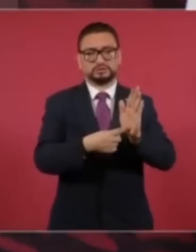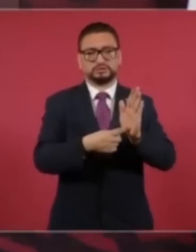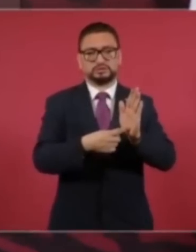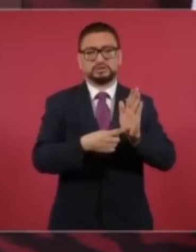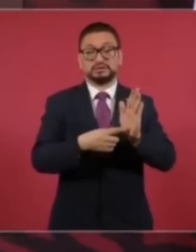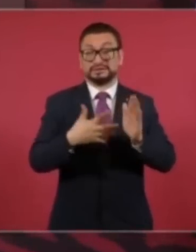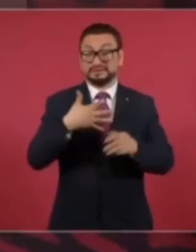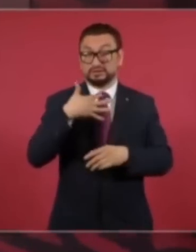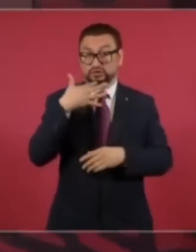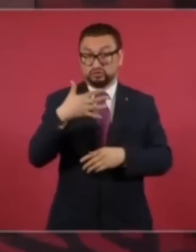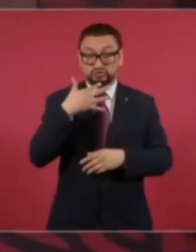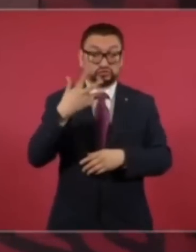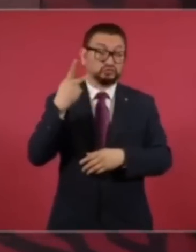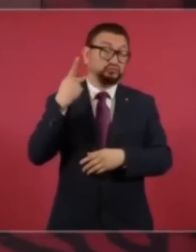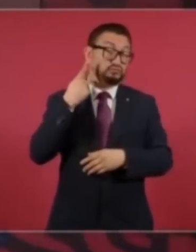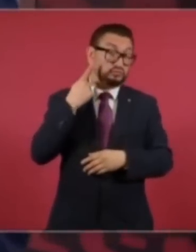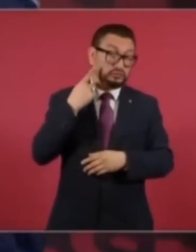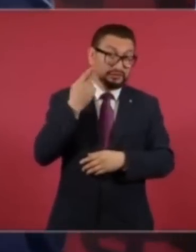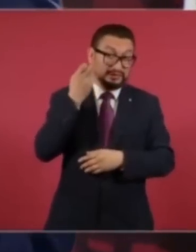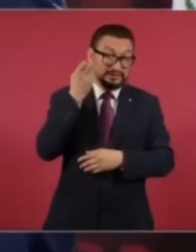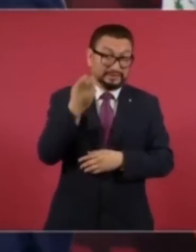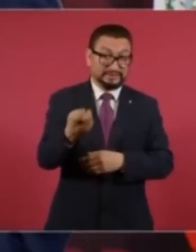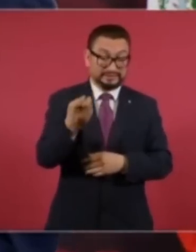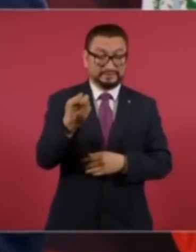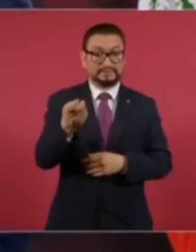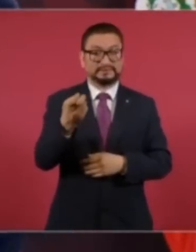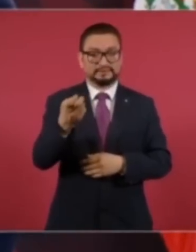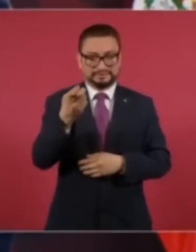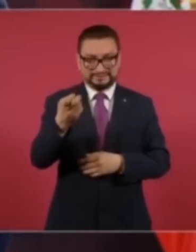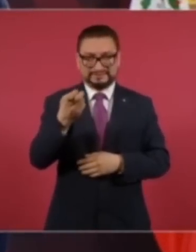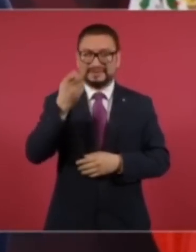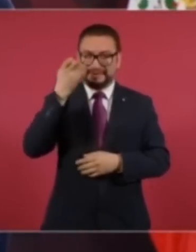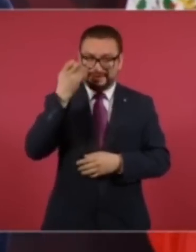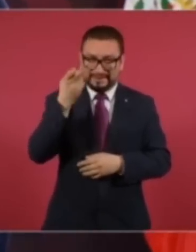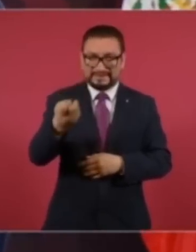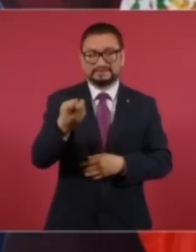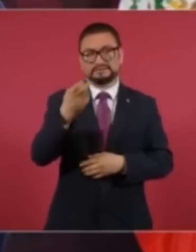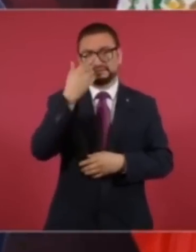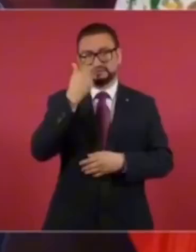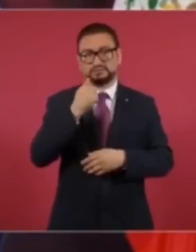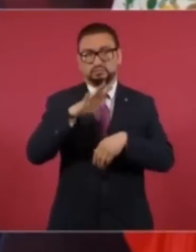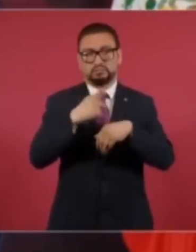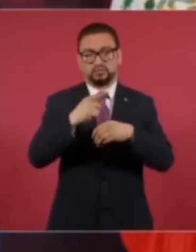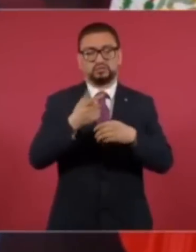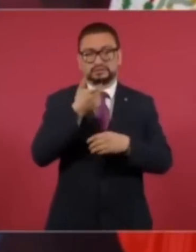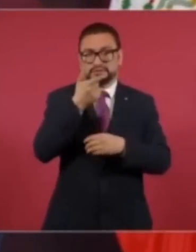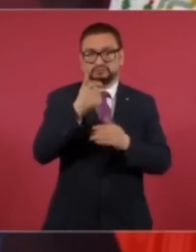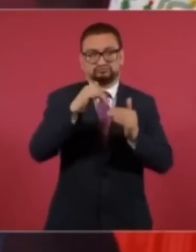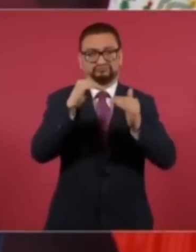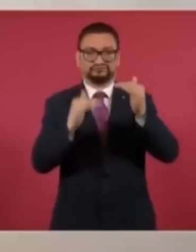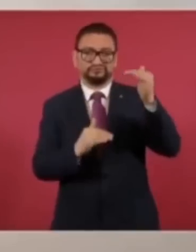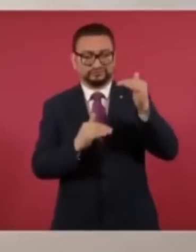que la corrupción política es la causa de la desigualdad económica,